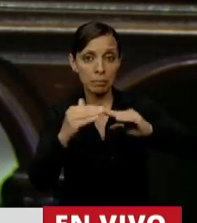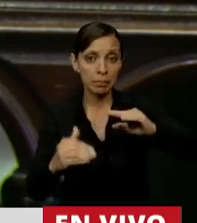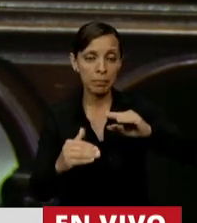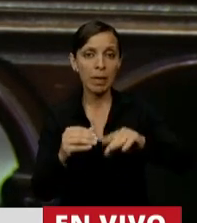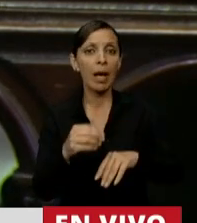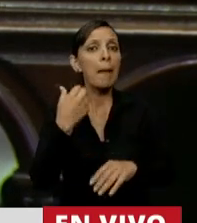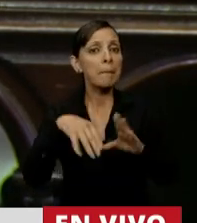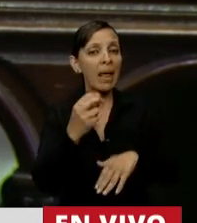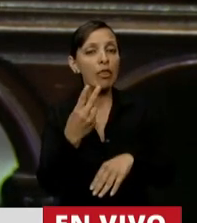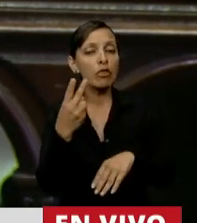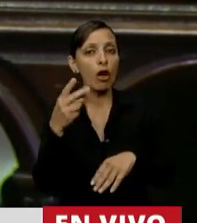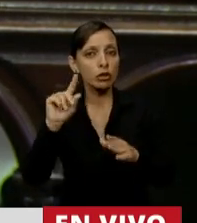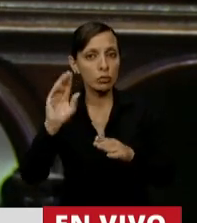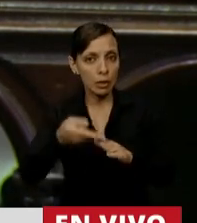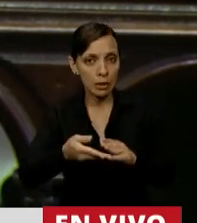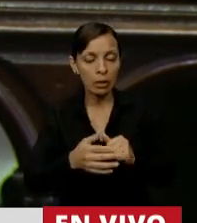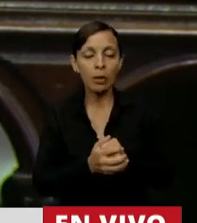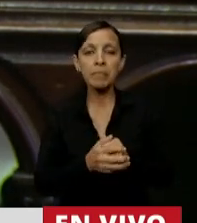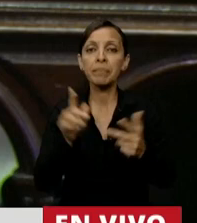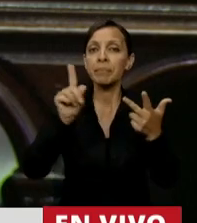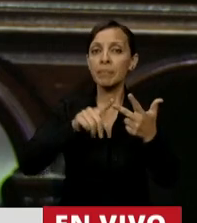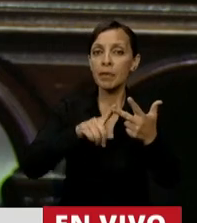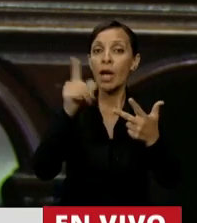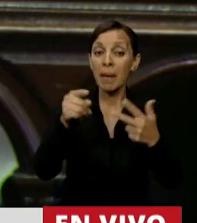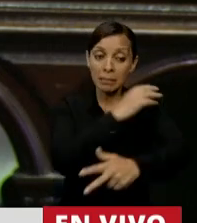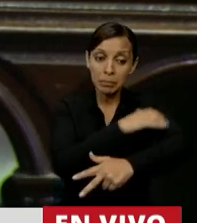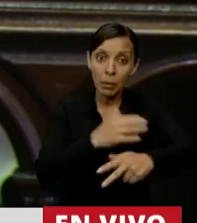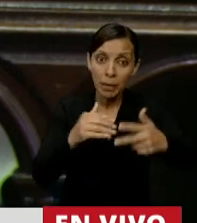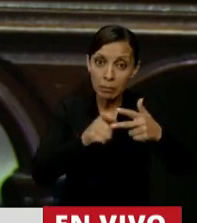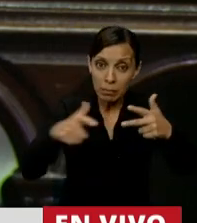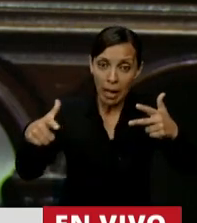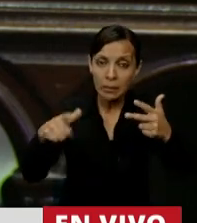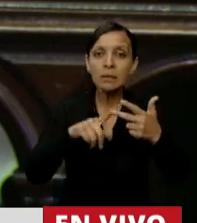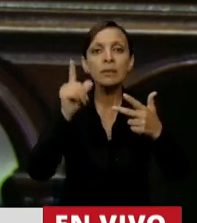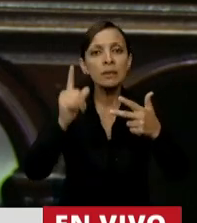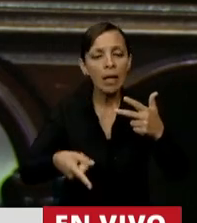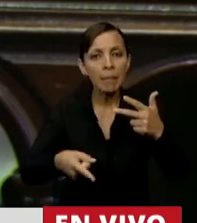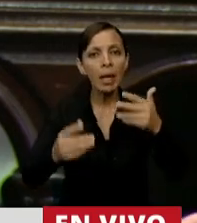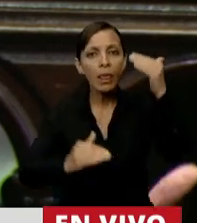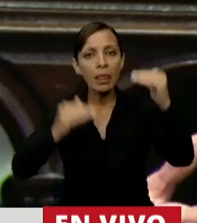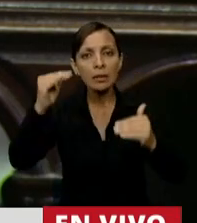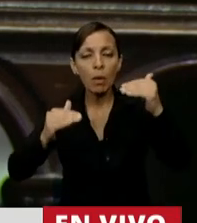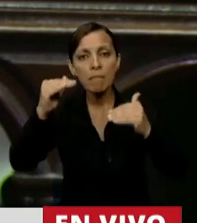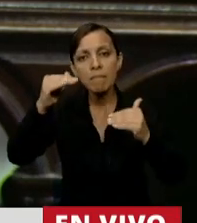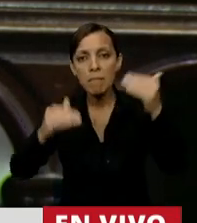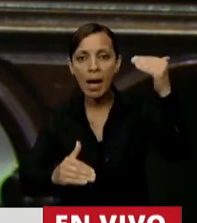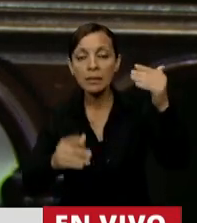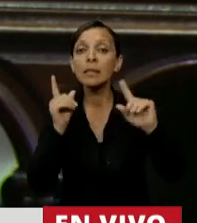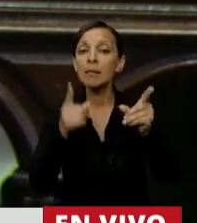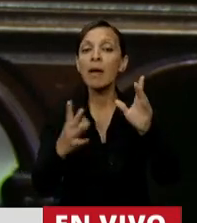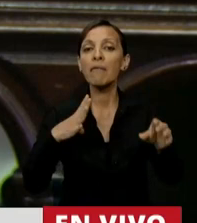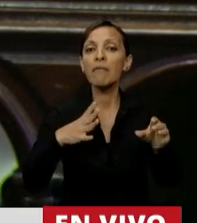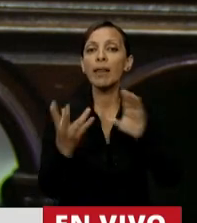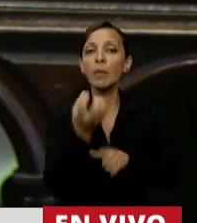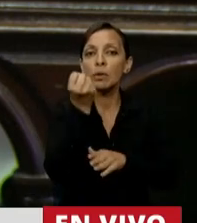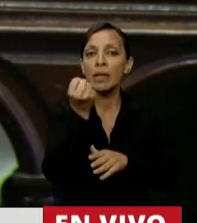dígitos. Pero además de más pobres, somos más desiguales, como marca el coeficiente de Gini. Y la falta de oportunidades, bueno, ese es el